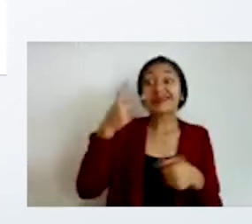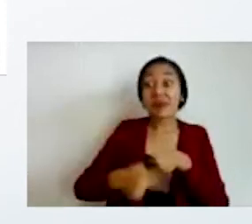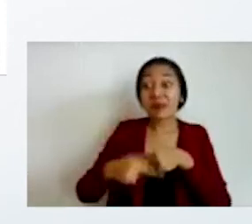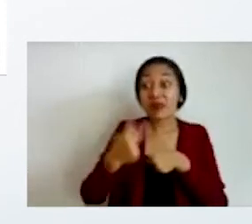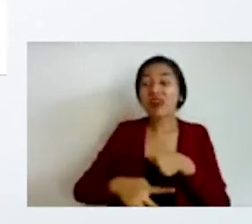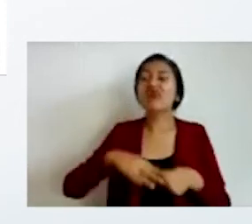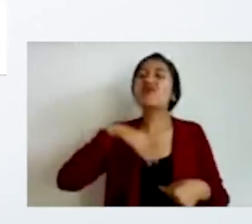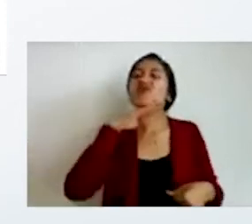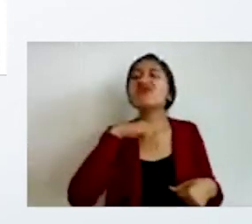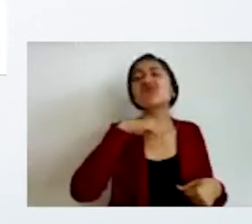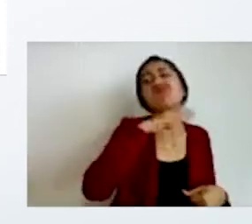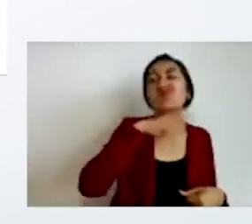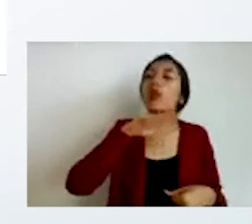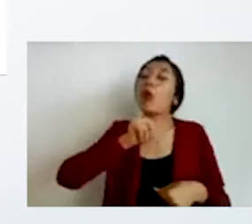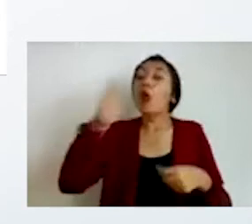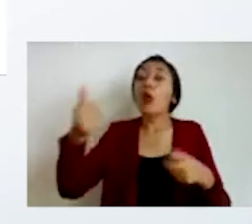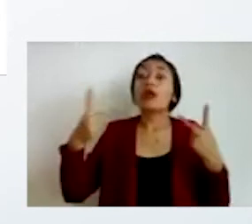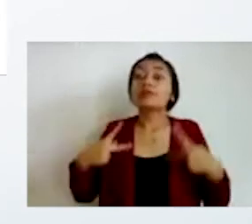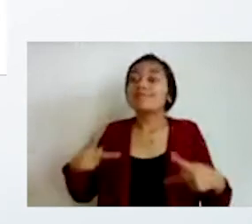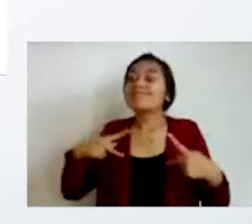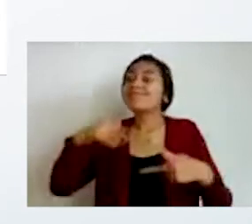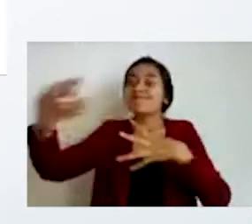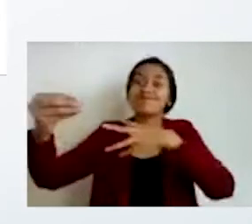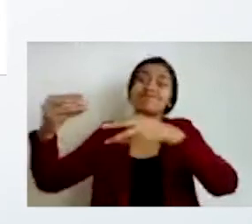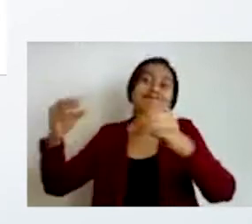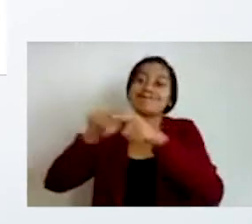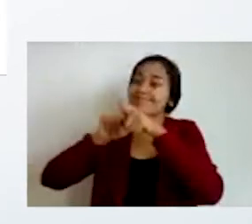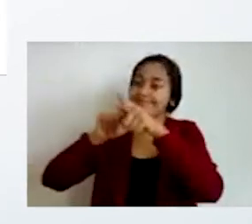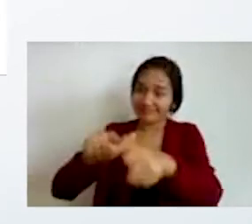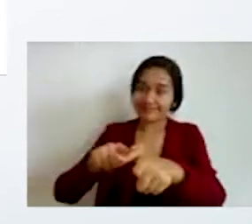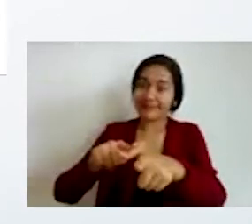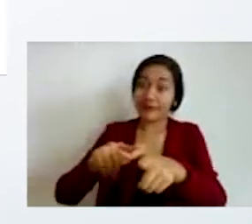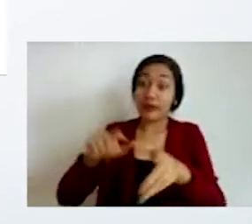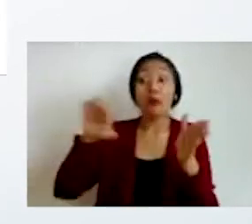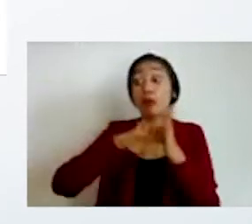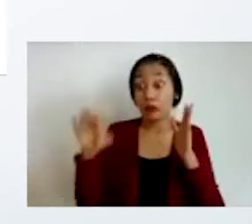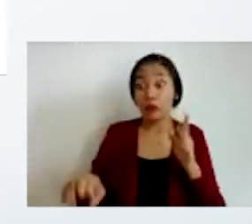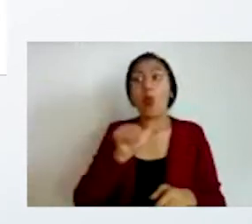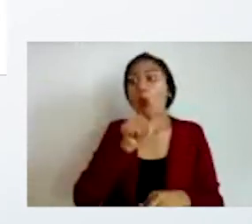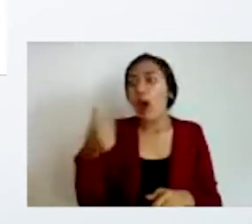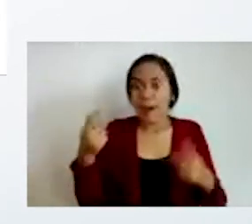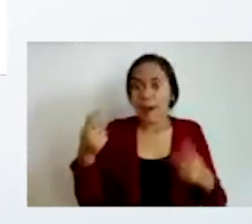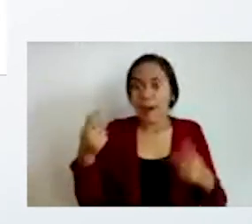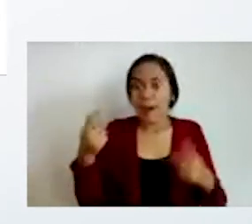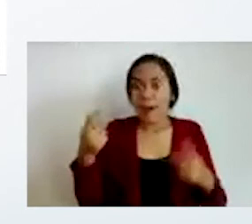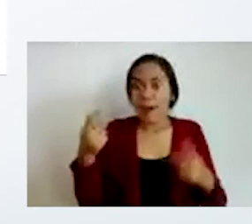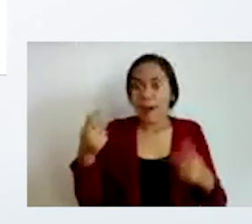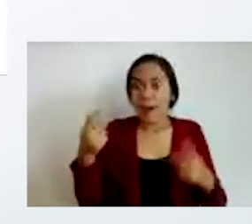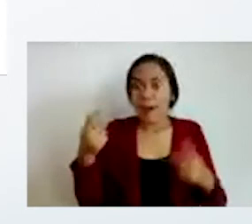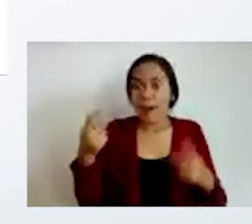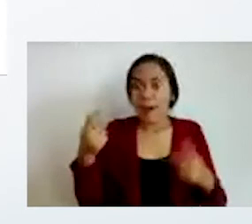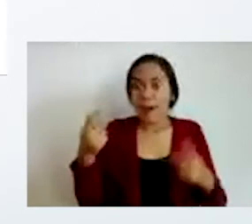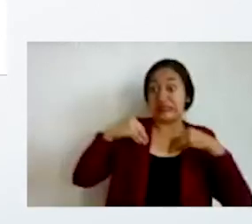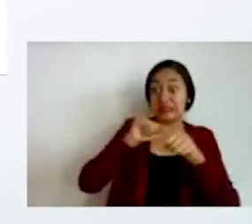sí enferma, vamos a distinguir ahora dos momentos. Uno, el de ser